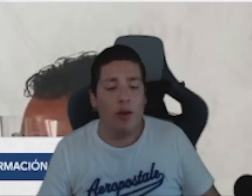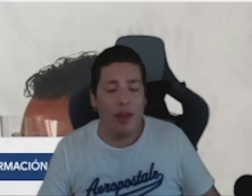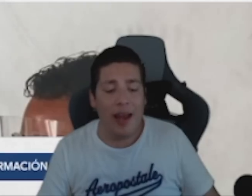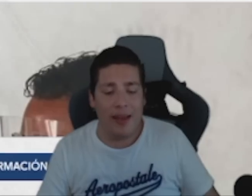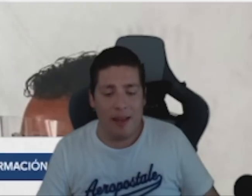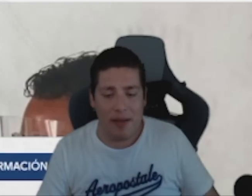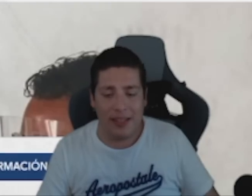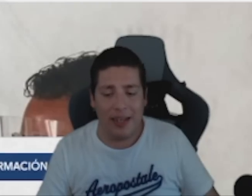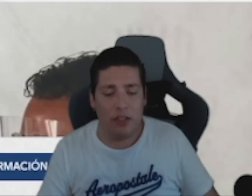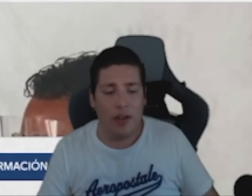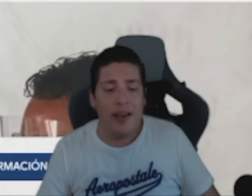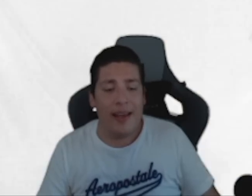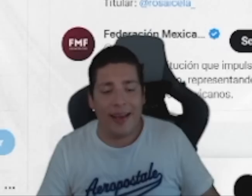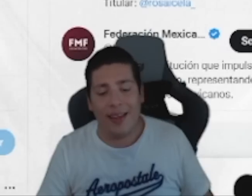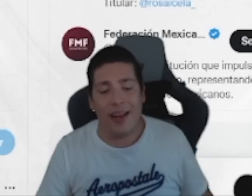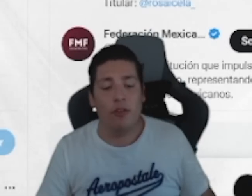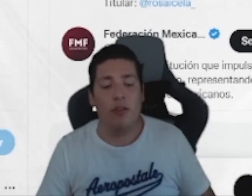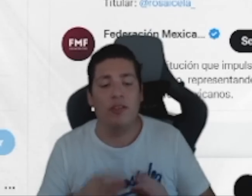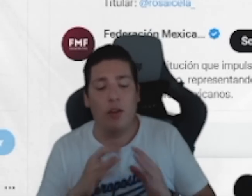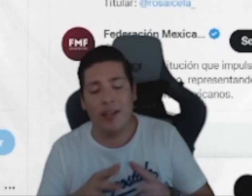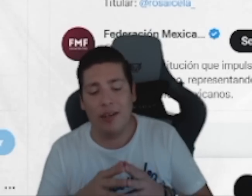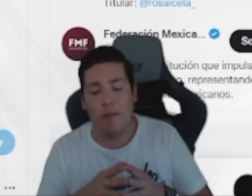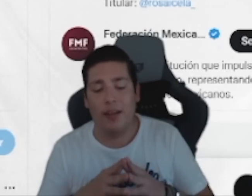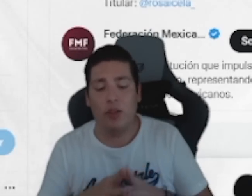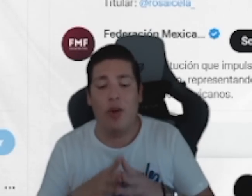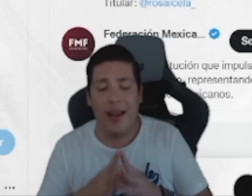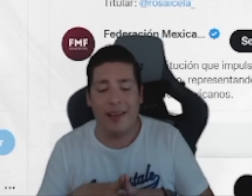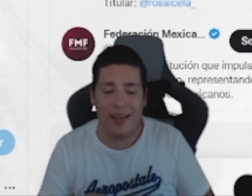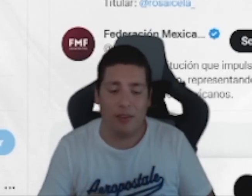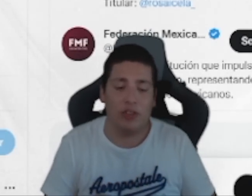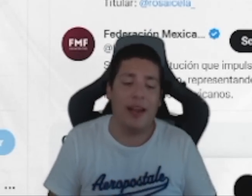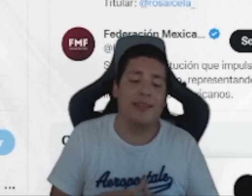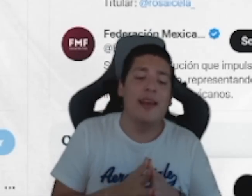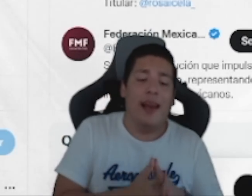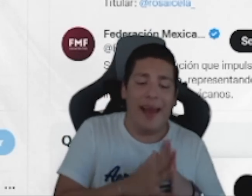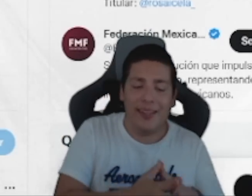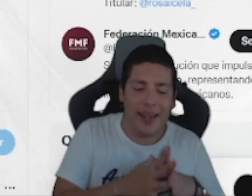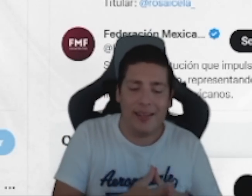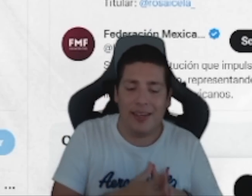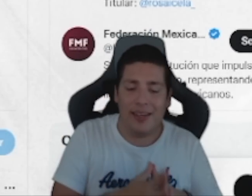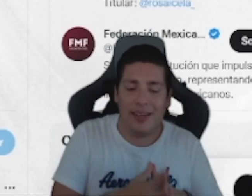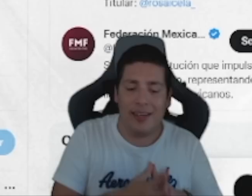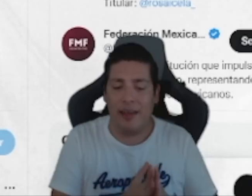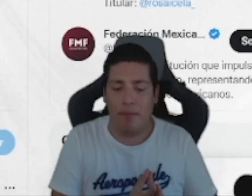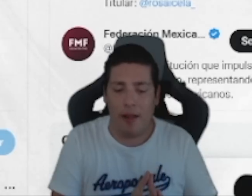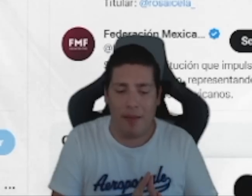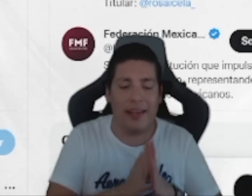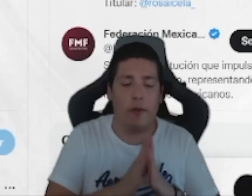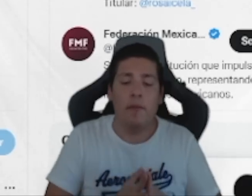luego de la investigación y aquí tenemos lo que se compartió en las redes sociales. La SSCP